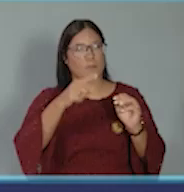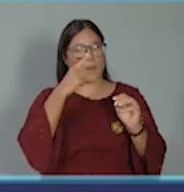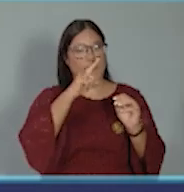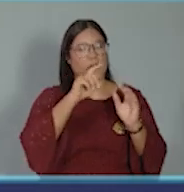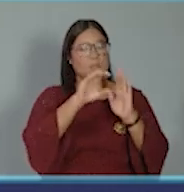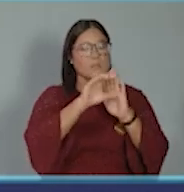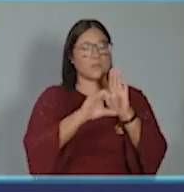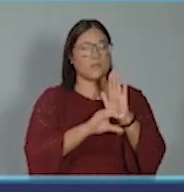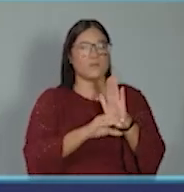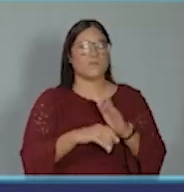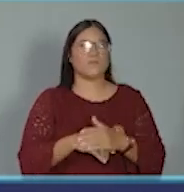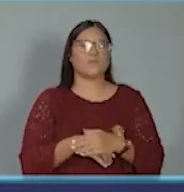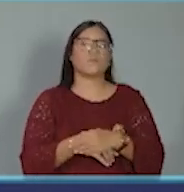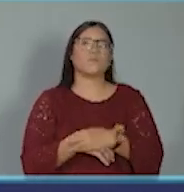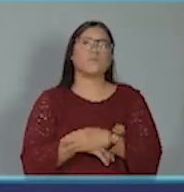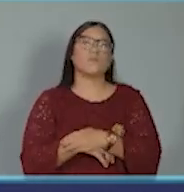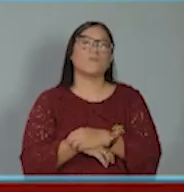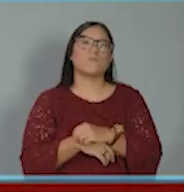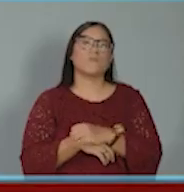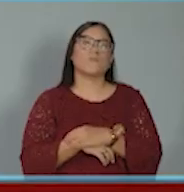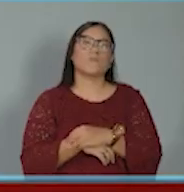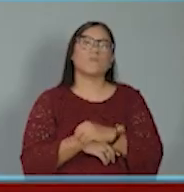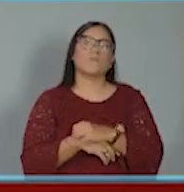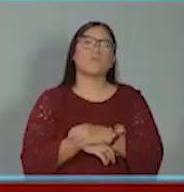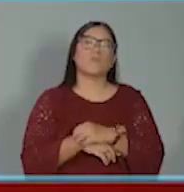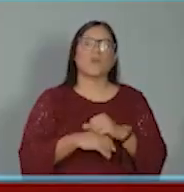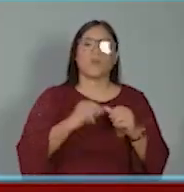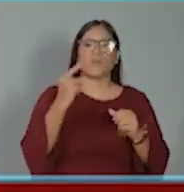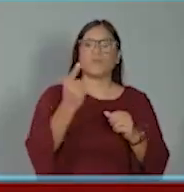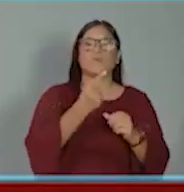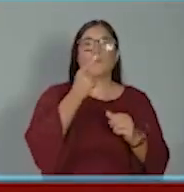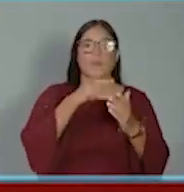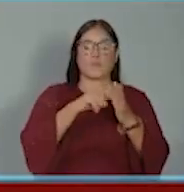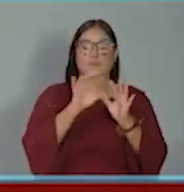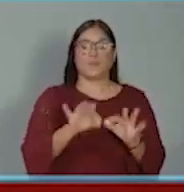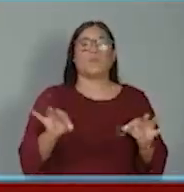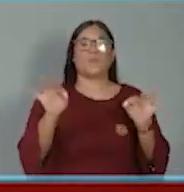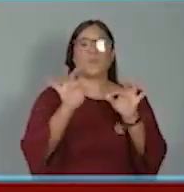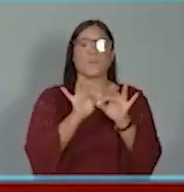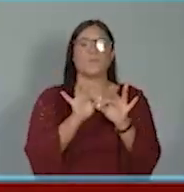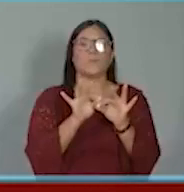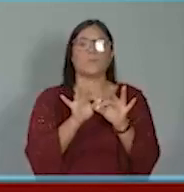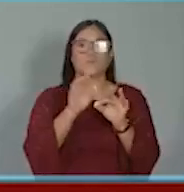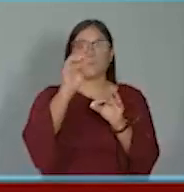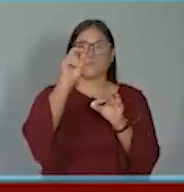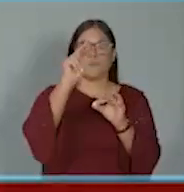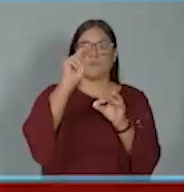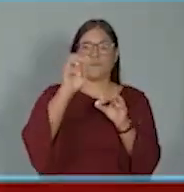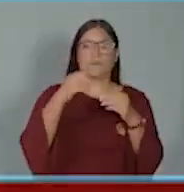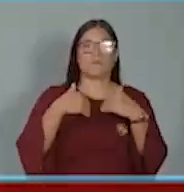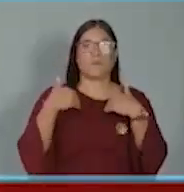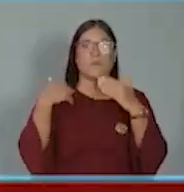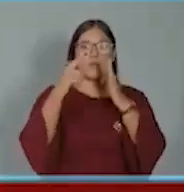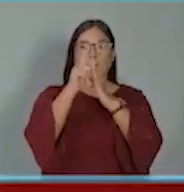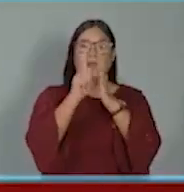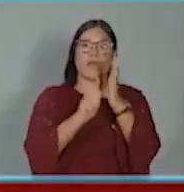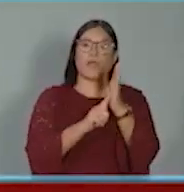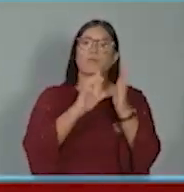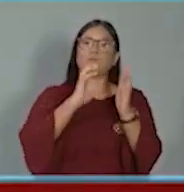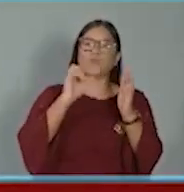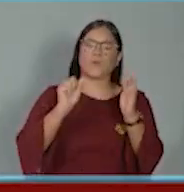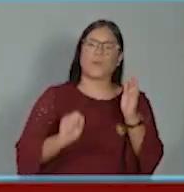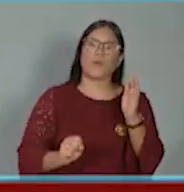estos censos y encuestas sí Bueno mira de los yo creo que no solamente y es importante Yo decía la One tiene una ley bastante vieja verdad